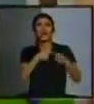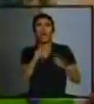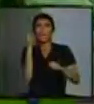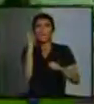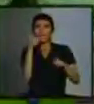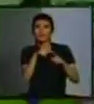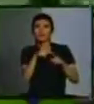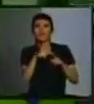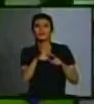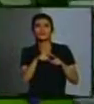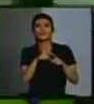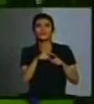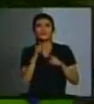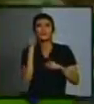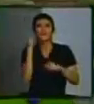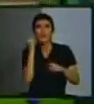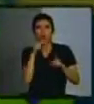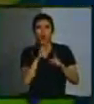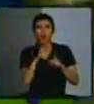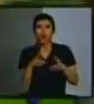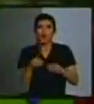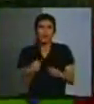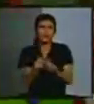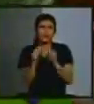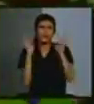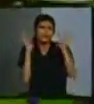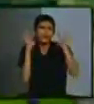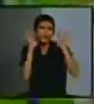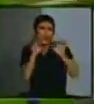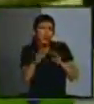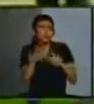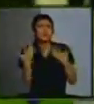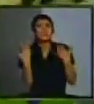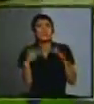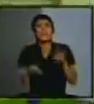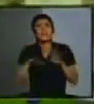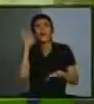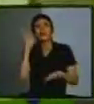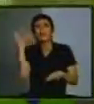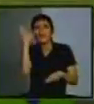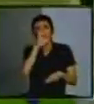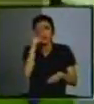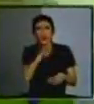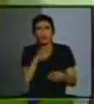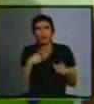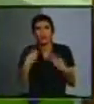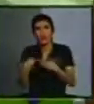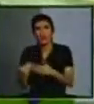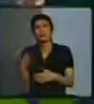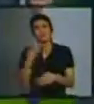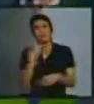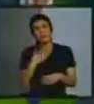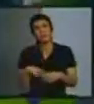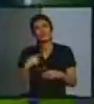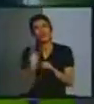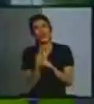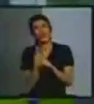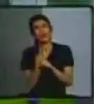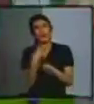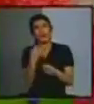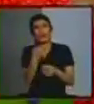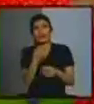capital que hoy día estaba bastante colapsado de gente porque la mayoría buscaba ya los regalos de Navidad. Conversamos con ellos y esto fue lo que nos